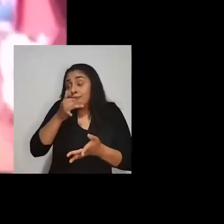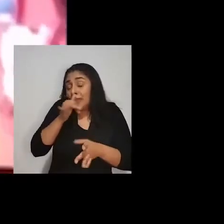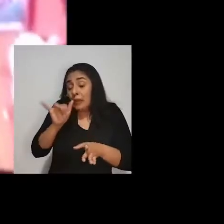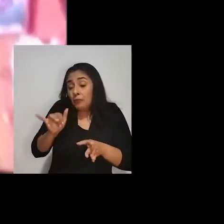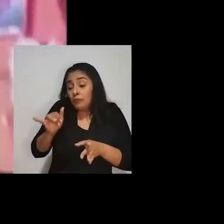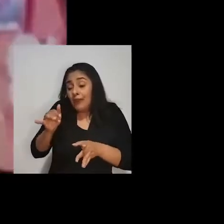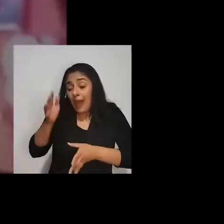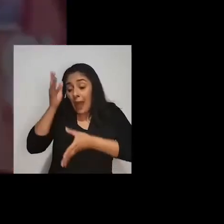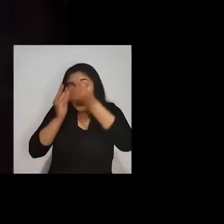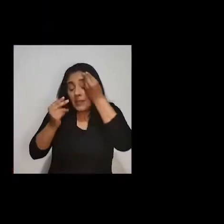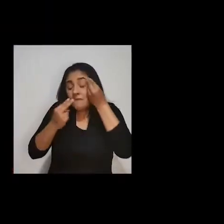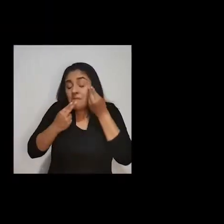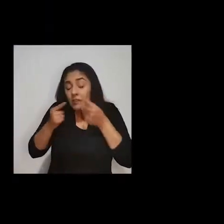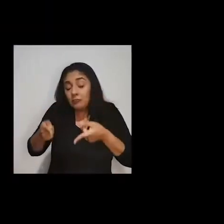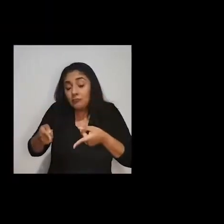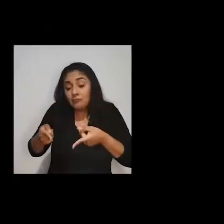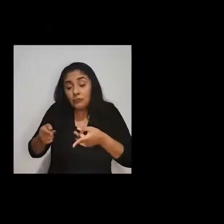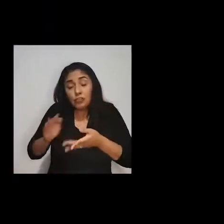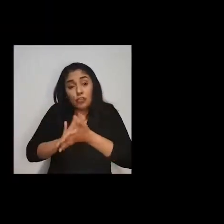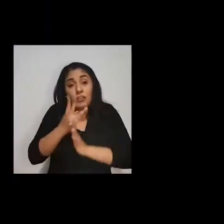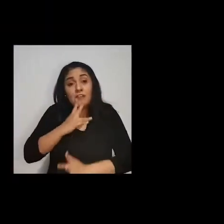esto para toda la vida.